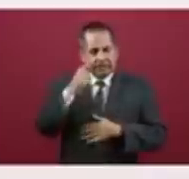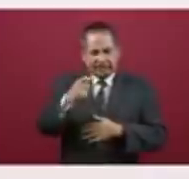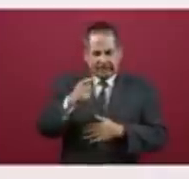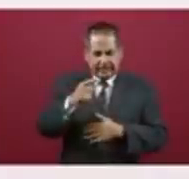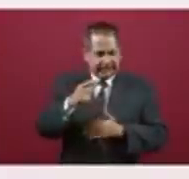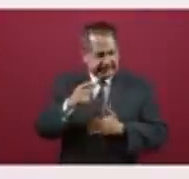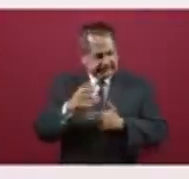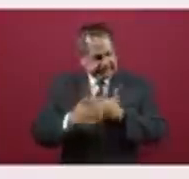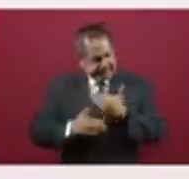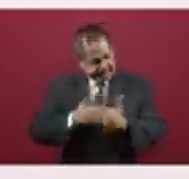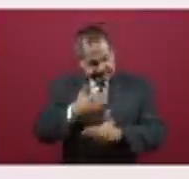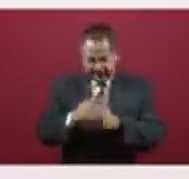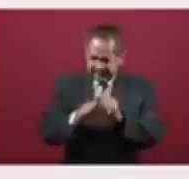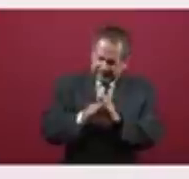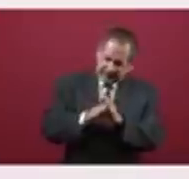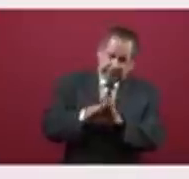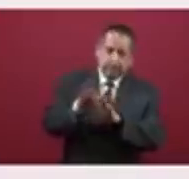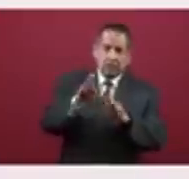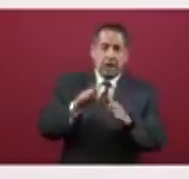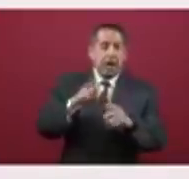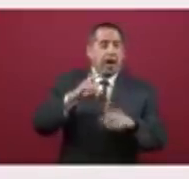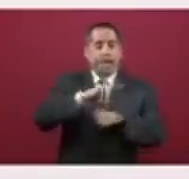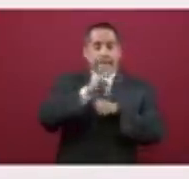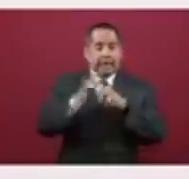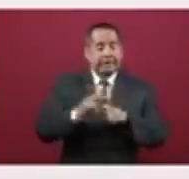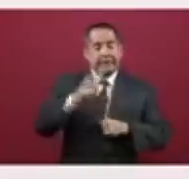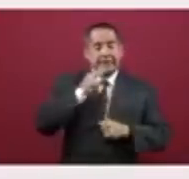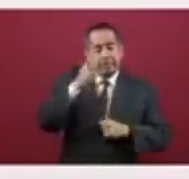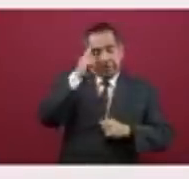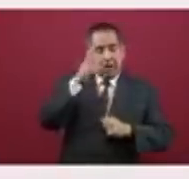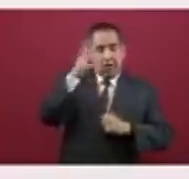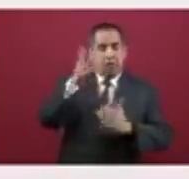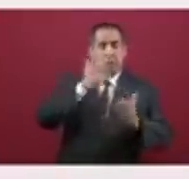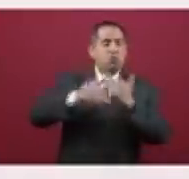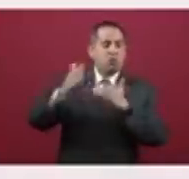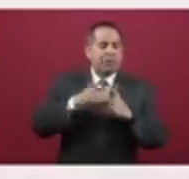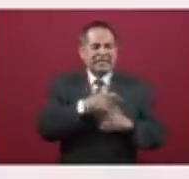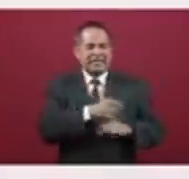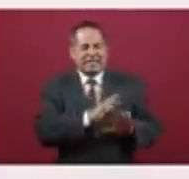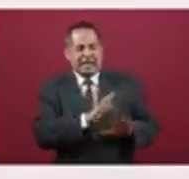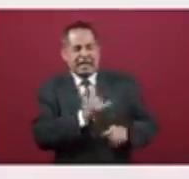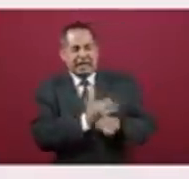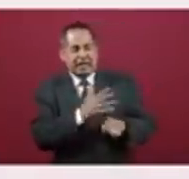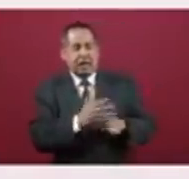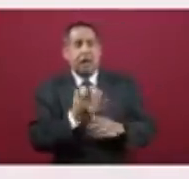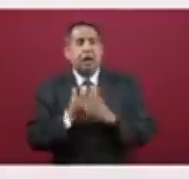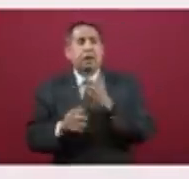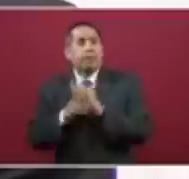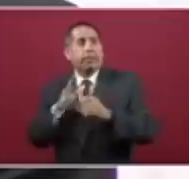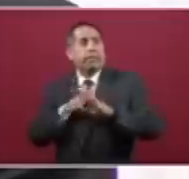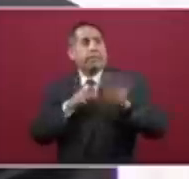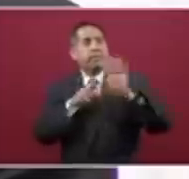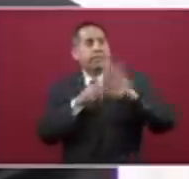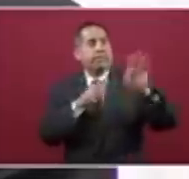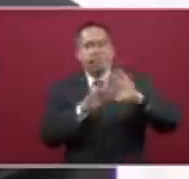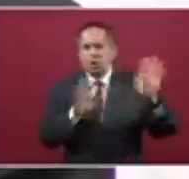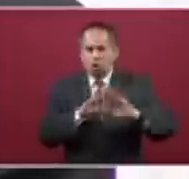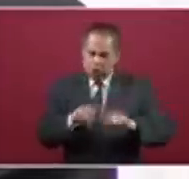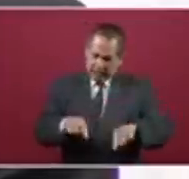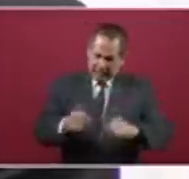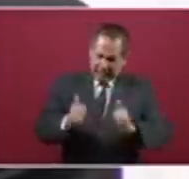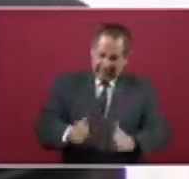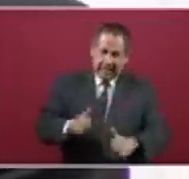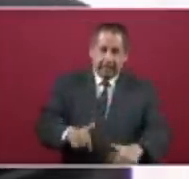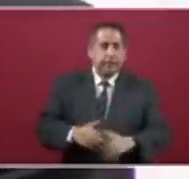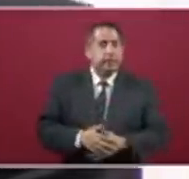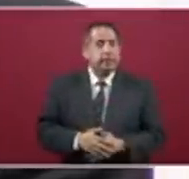desarrollo en nuestro país para evitar la migración el día